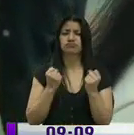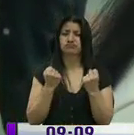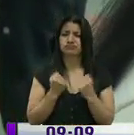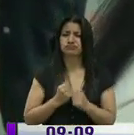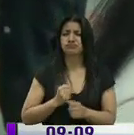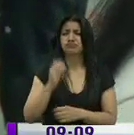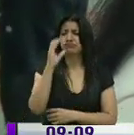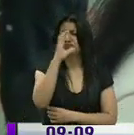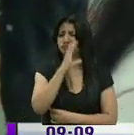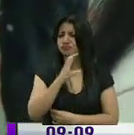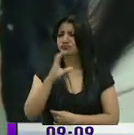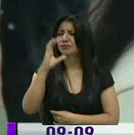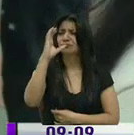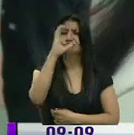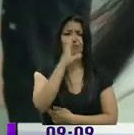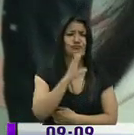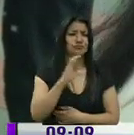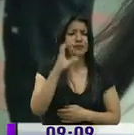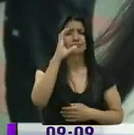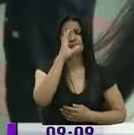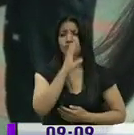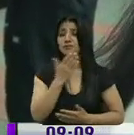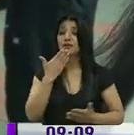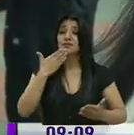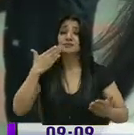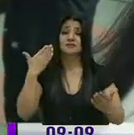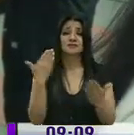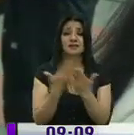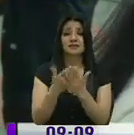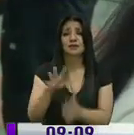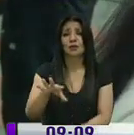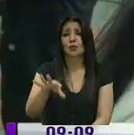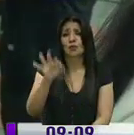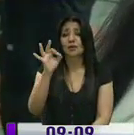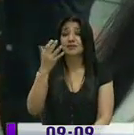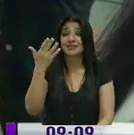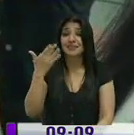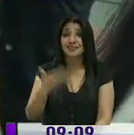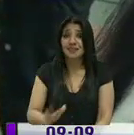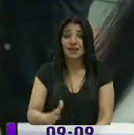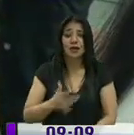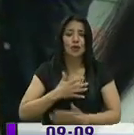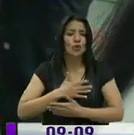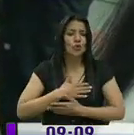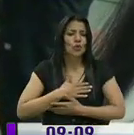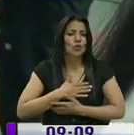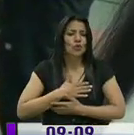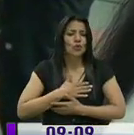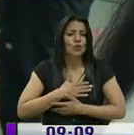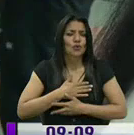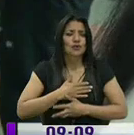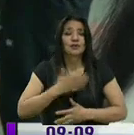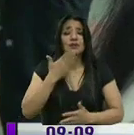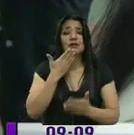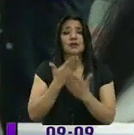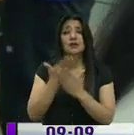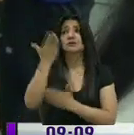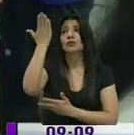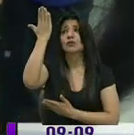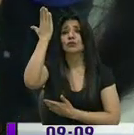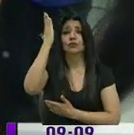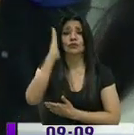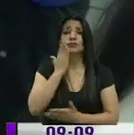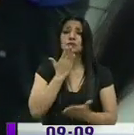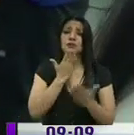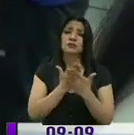y ha extrañado y gracias y encontrado y el eso es lo que espiritualmente gracias a medios y la